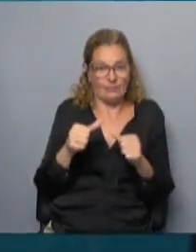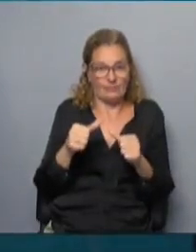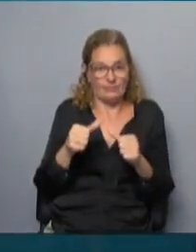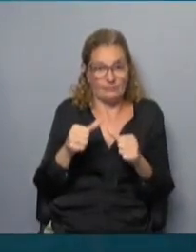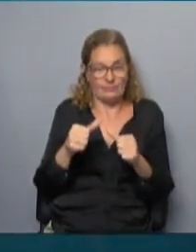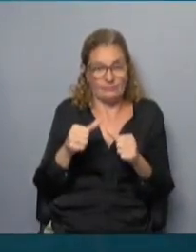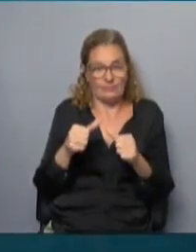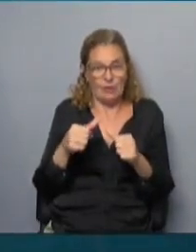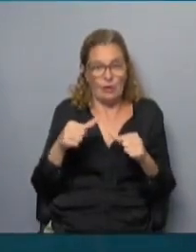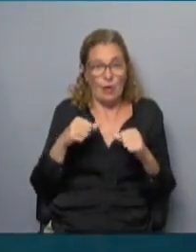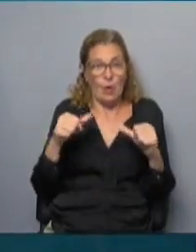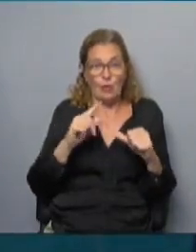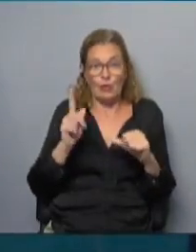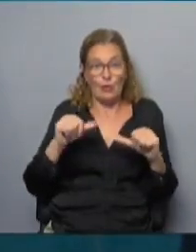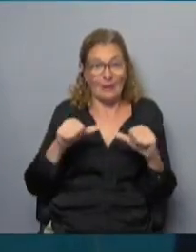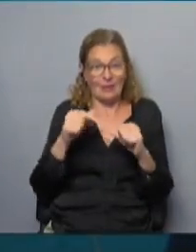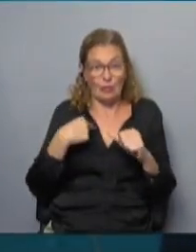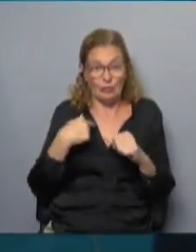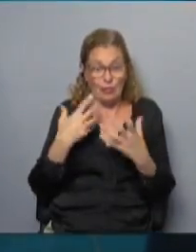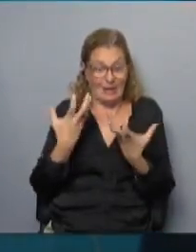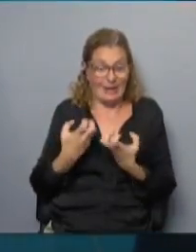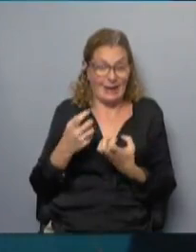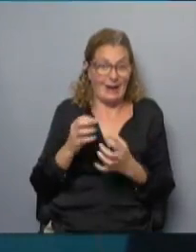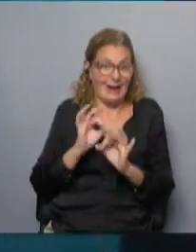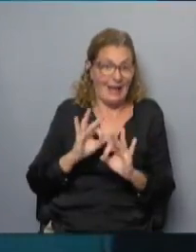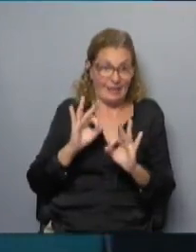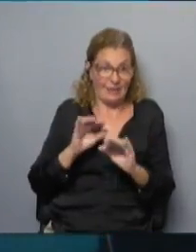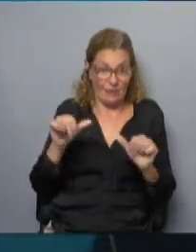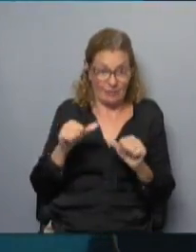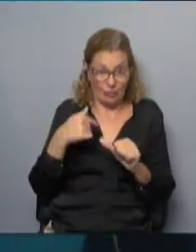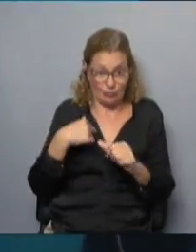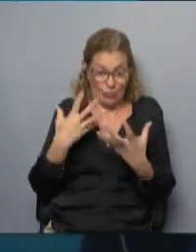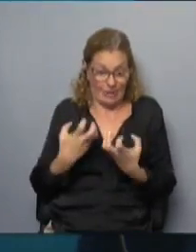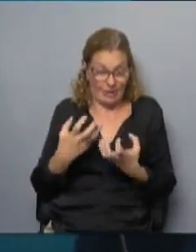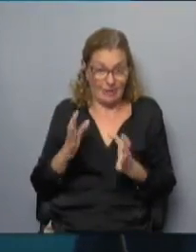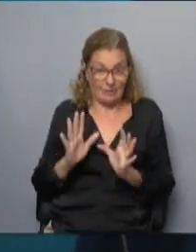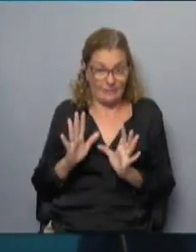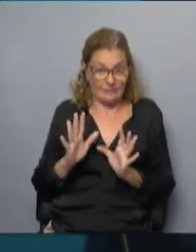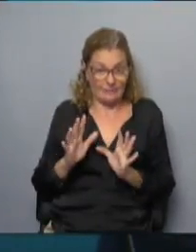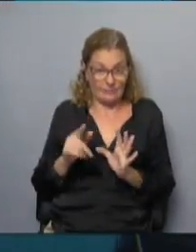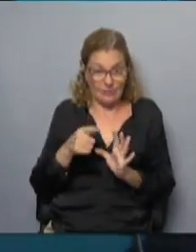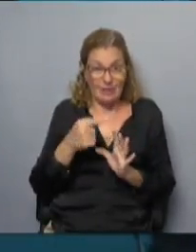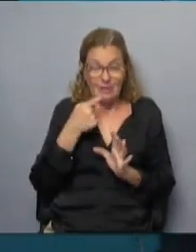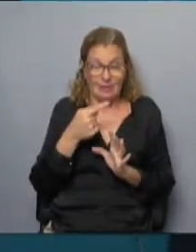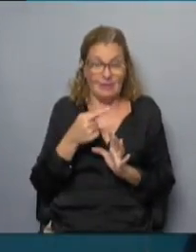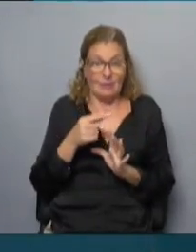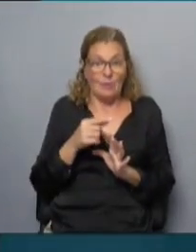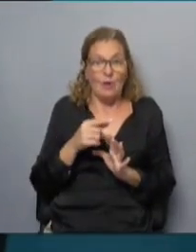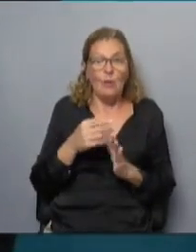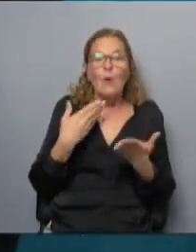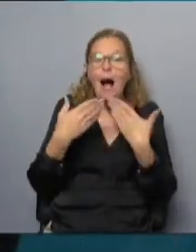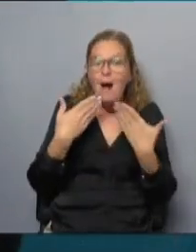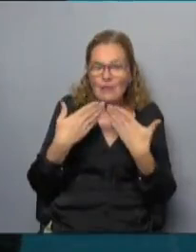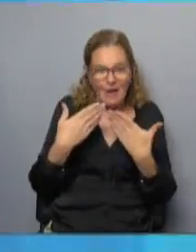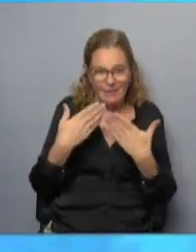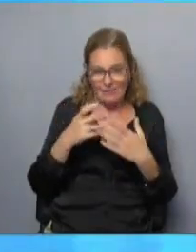no va a ser lo que yo quiera es la otra pregunta nadie va a ser lo que no quiere para usted apuesta al queda claro apuesta el diálogo